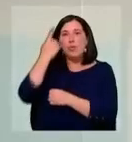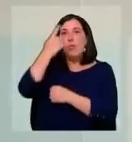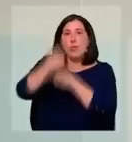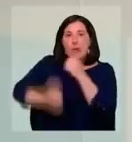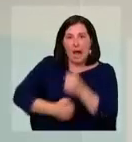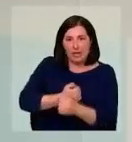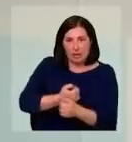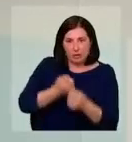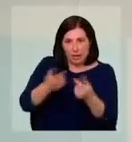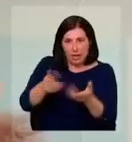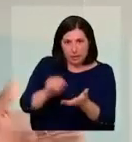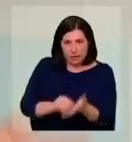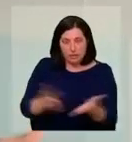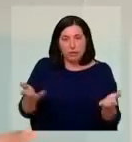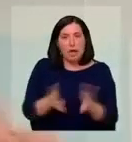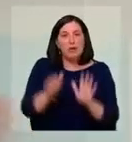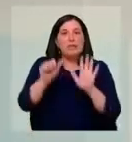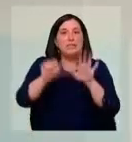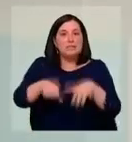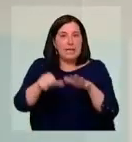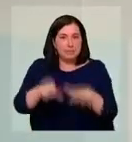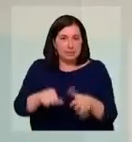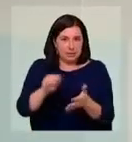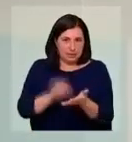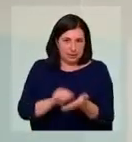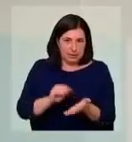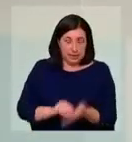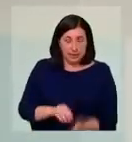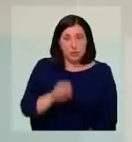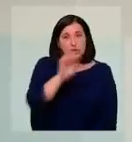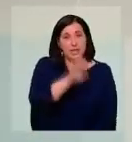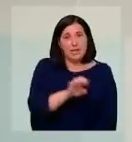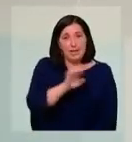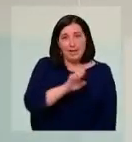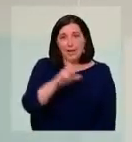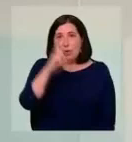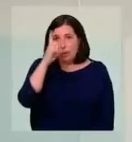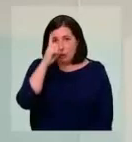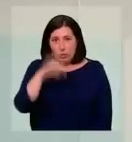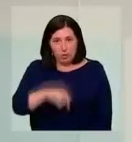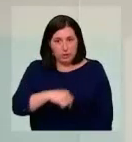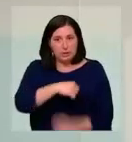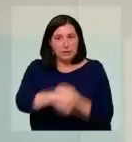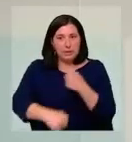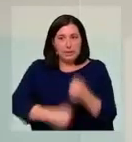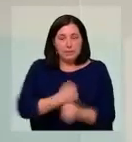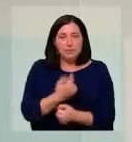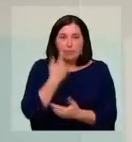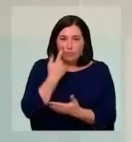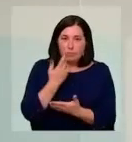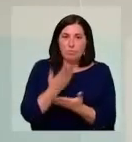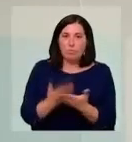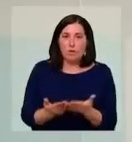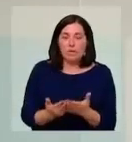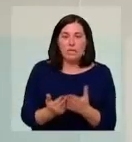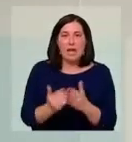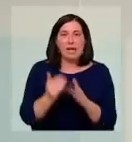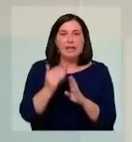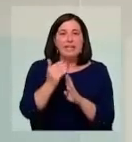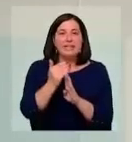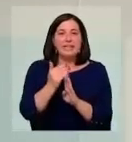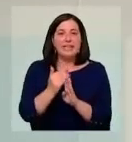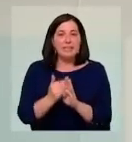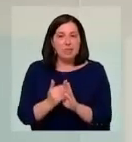nuevos datos que se conocen en la jornada de hoy, que van de enero a julio de este año, bueno, lo que se muestra es una disminución